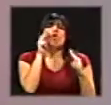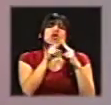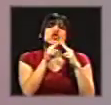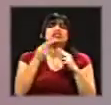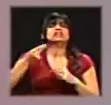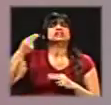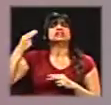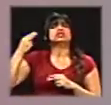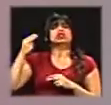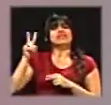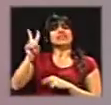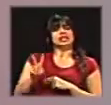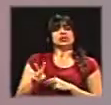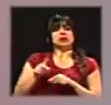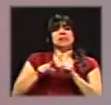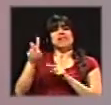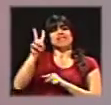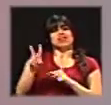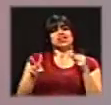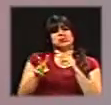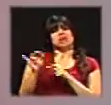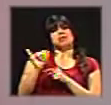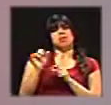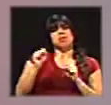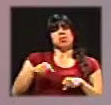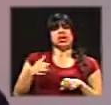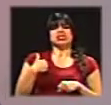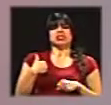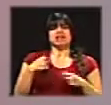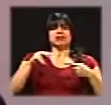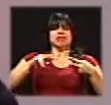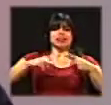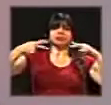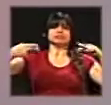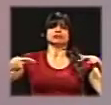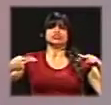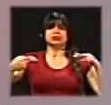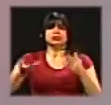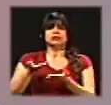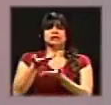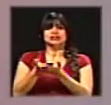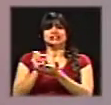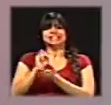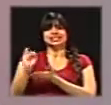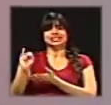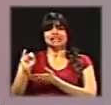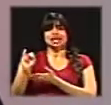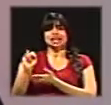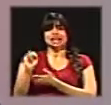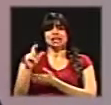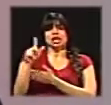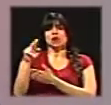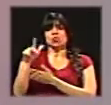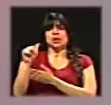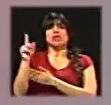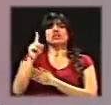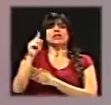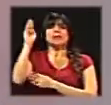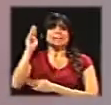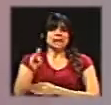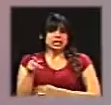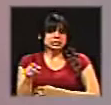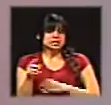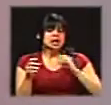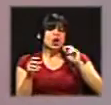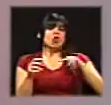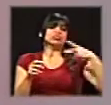Venezuela, pero hey, Venezuela también podría tener, digamos, como contraposición la izquierda de Lula da Silva en Brasil, o podrían